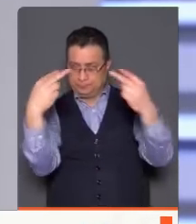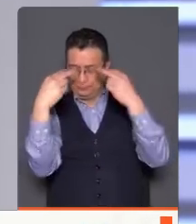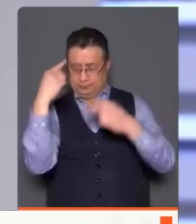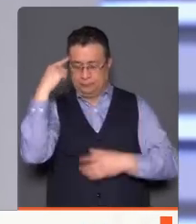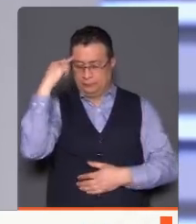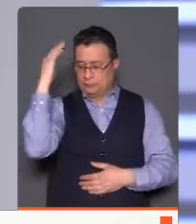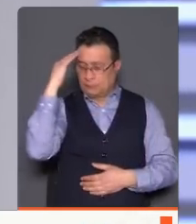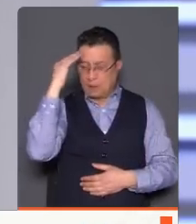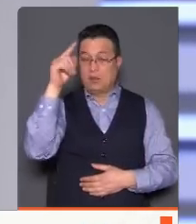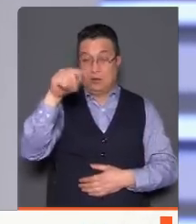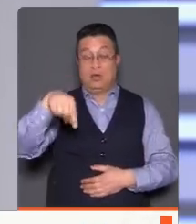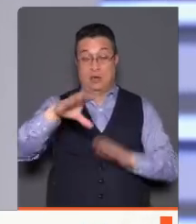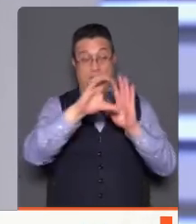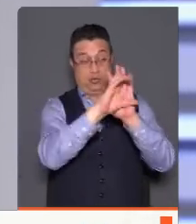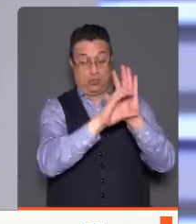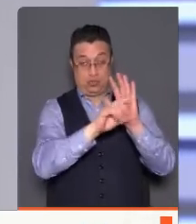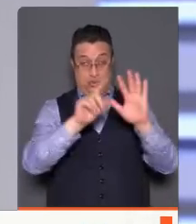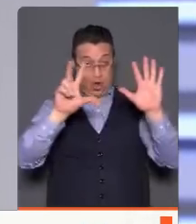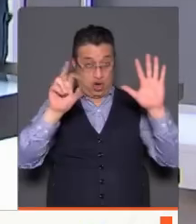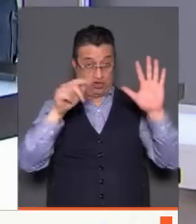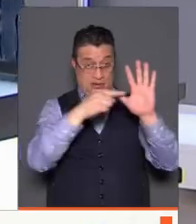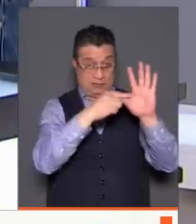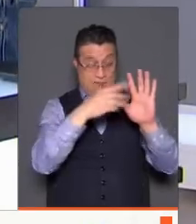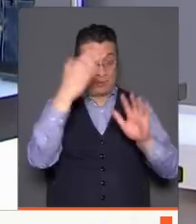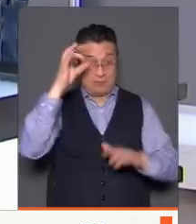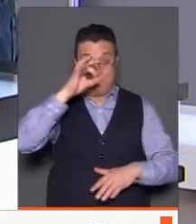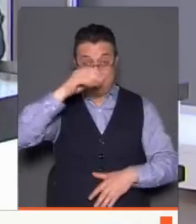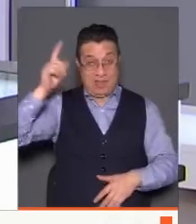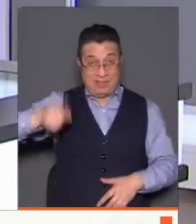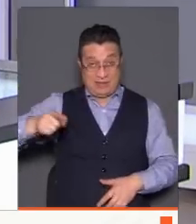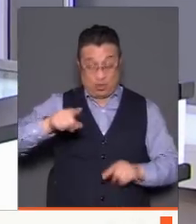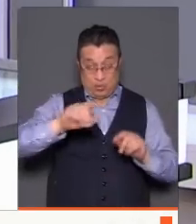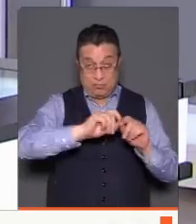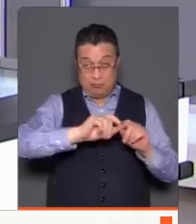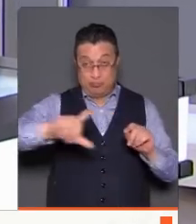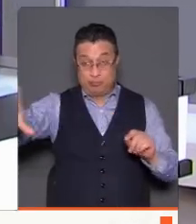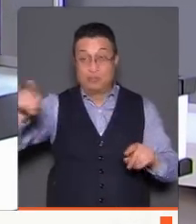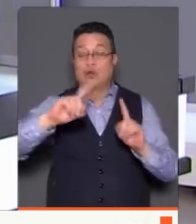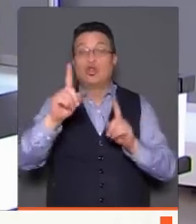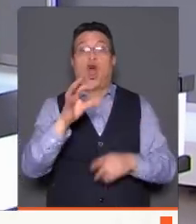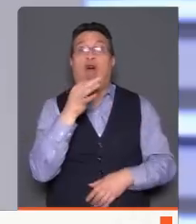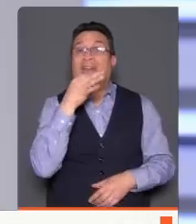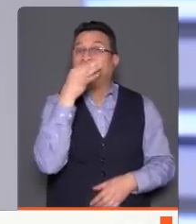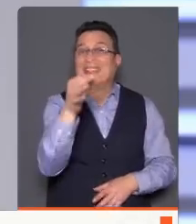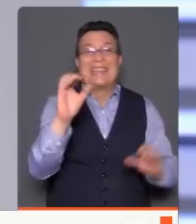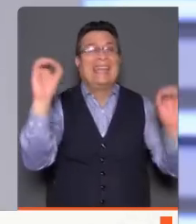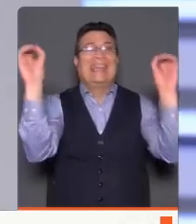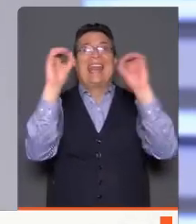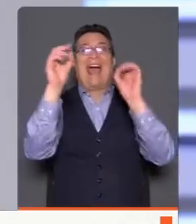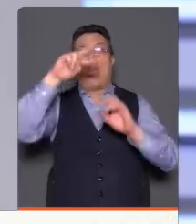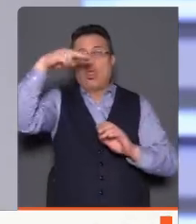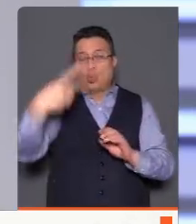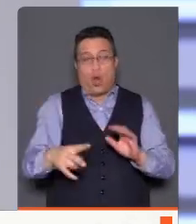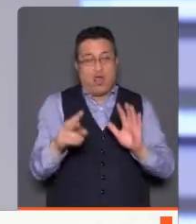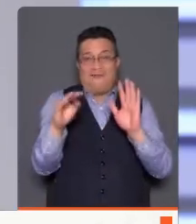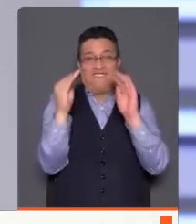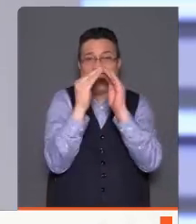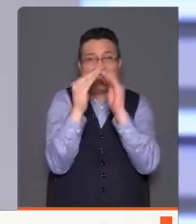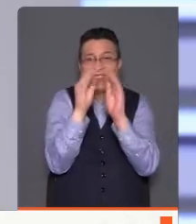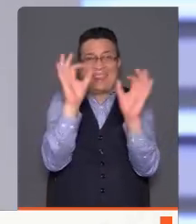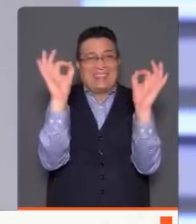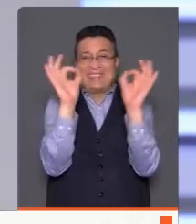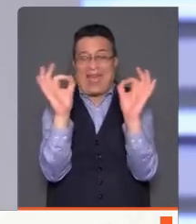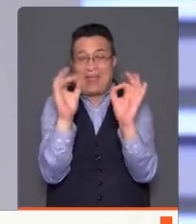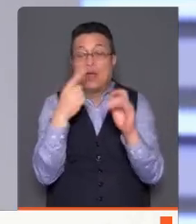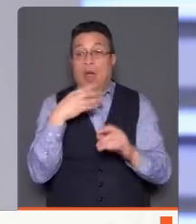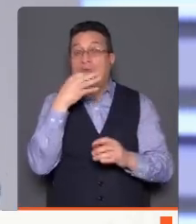actual, que es la del 80, nacida en dictadura, no menciona siquiera el derecho a la vivienda, mucho menos habla del derecho a